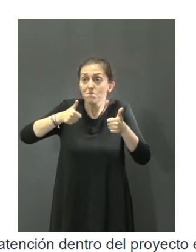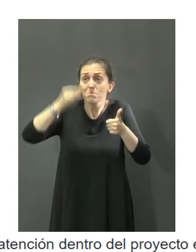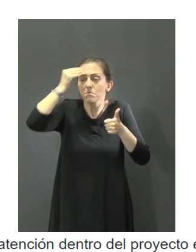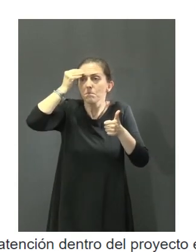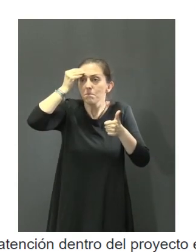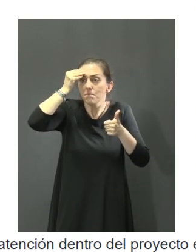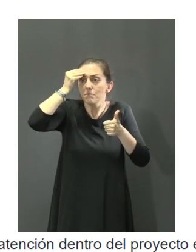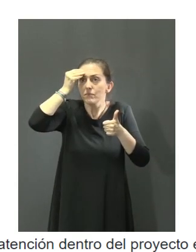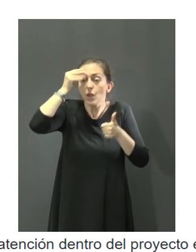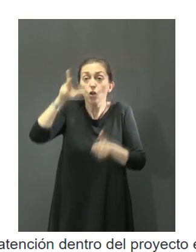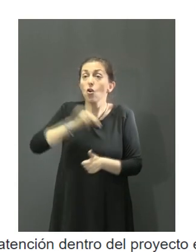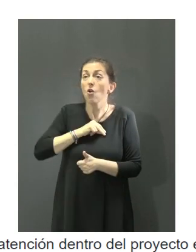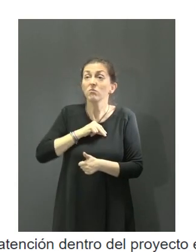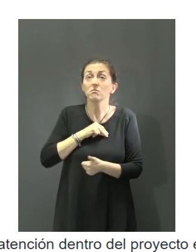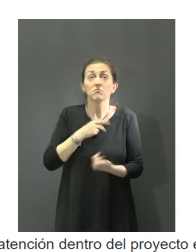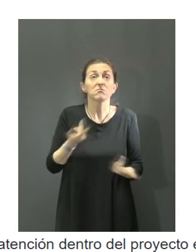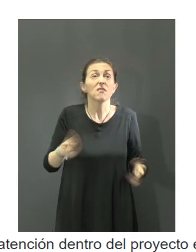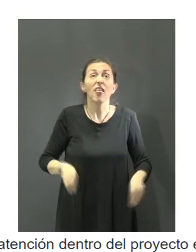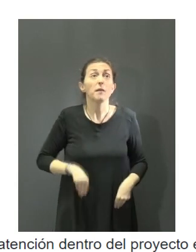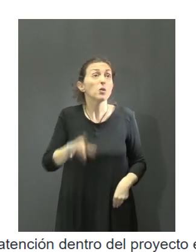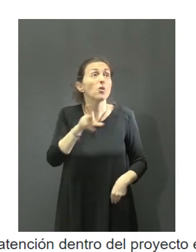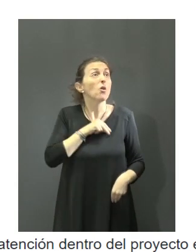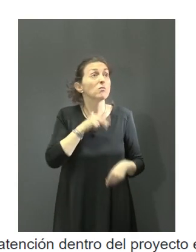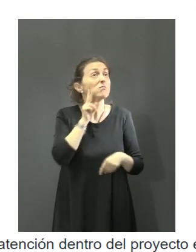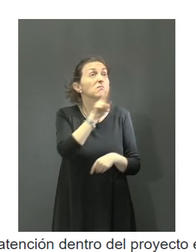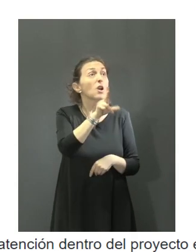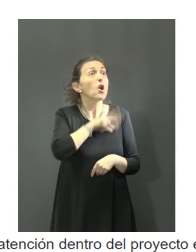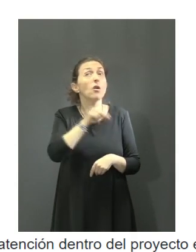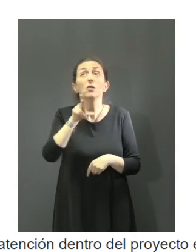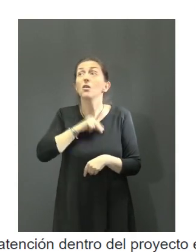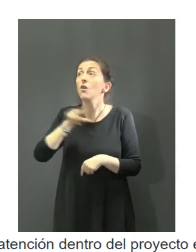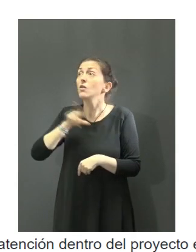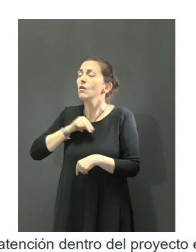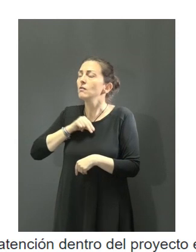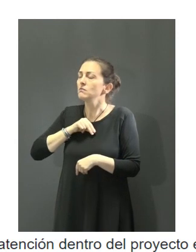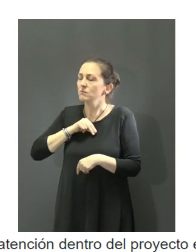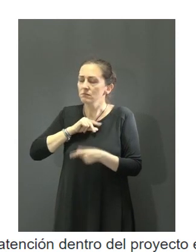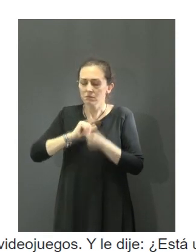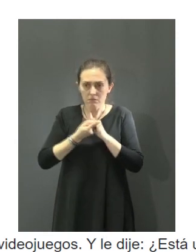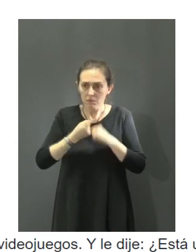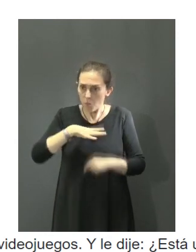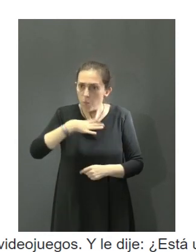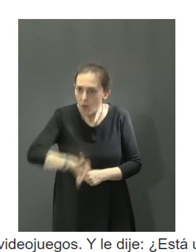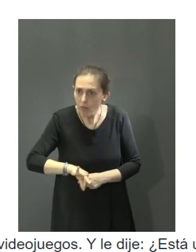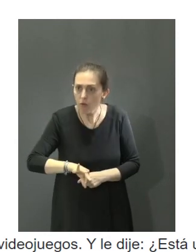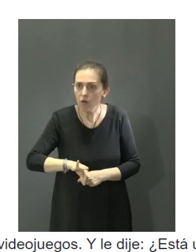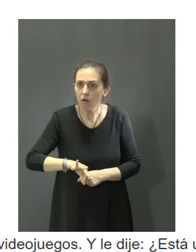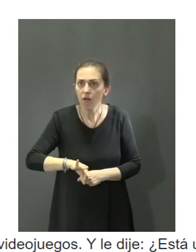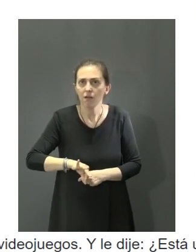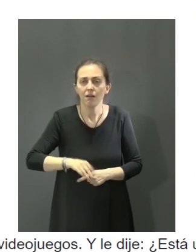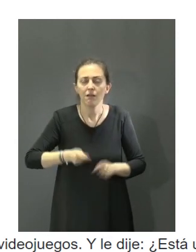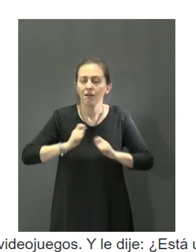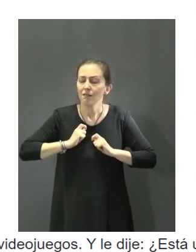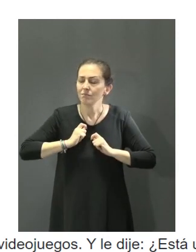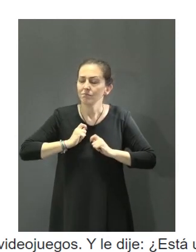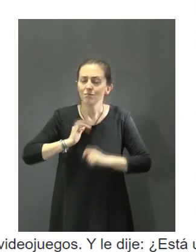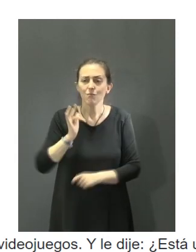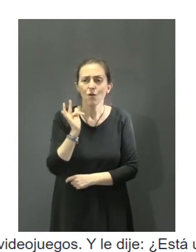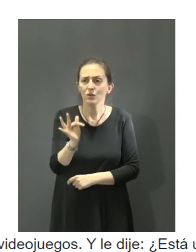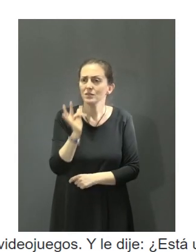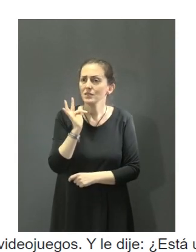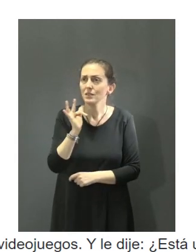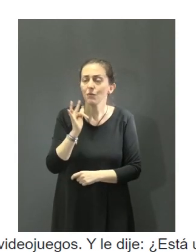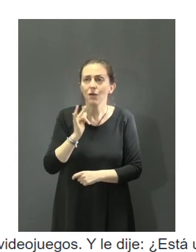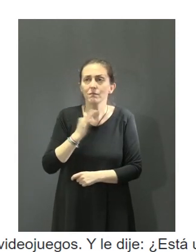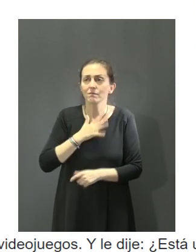tienen el no por respuesta, ven que sí que pueden, es muy gratificante y